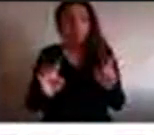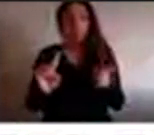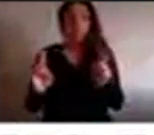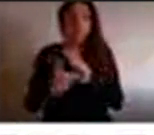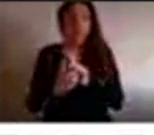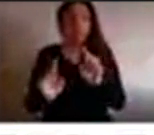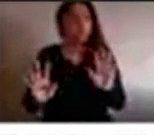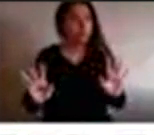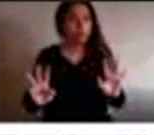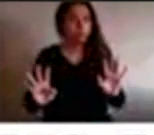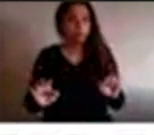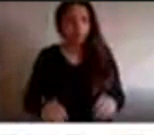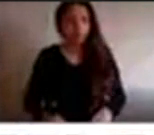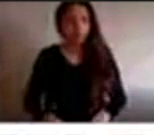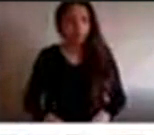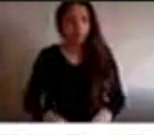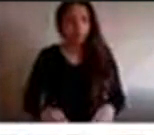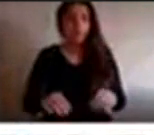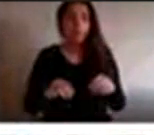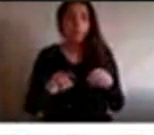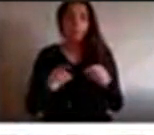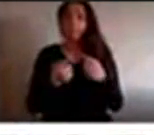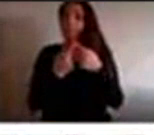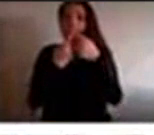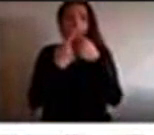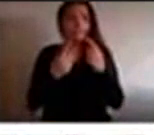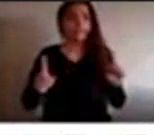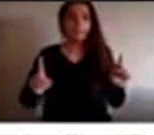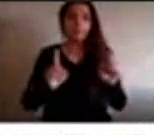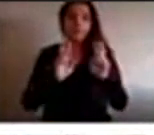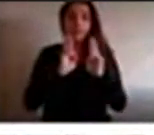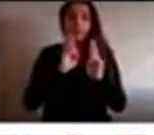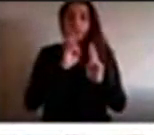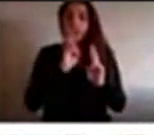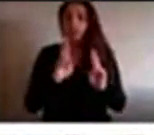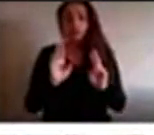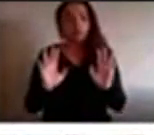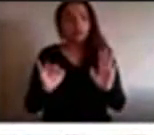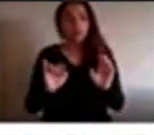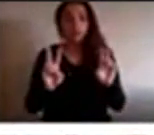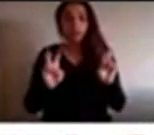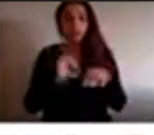los efectos del desempleo en el grupo de la población en nuestro país.